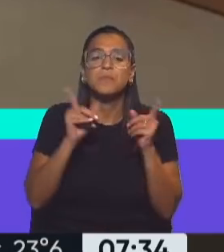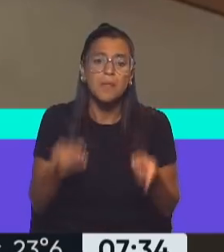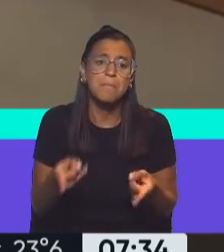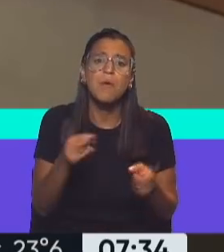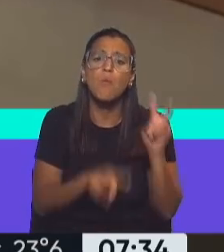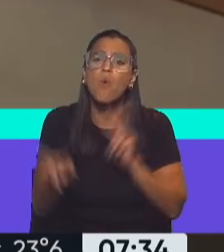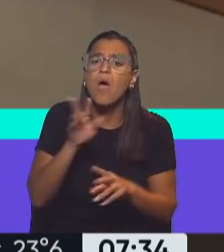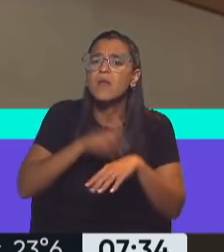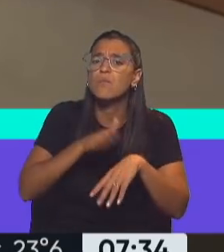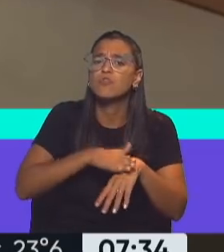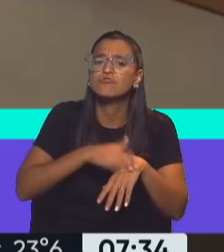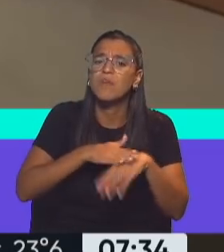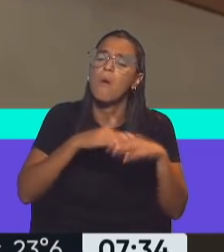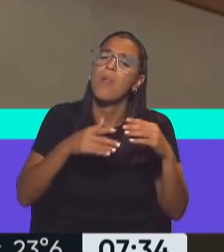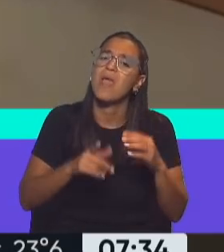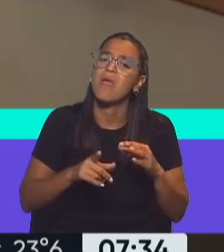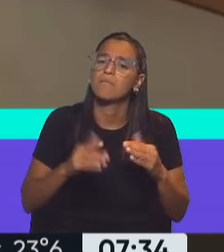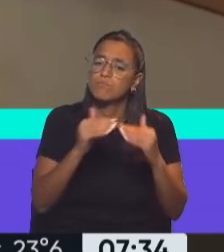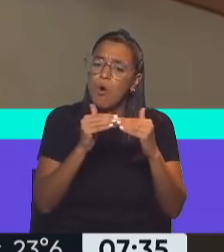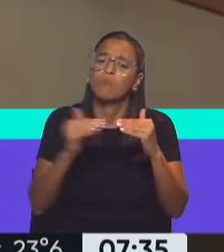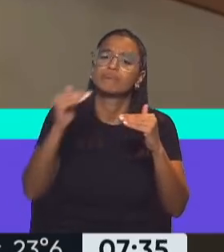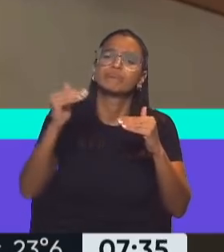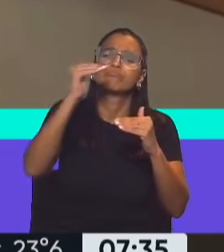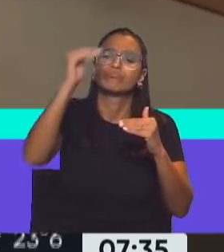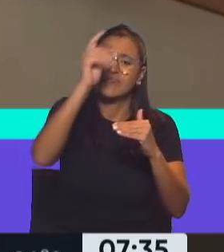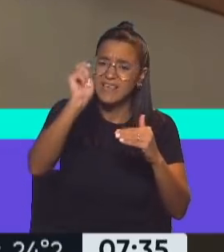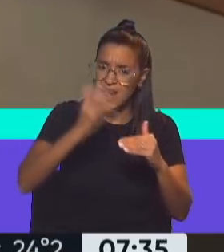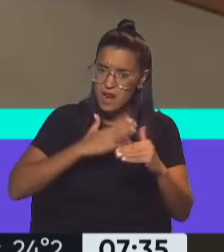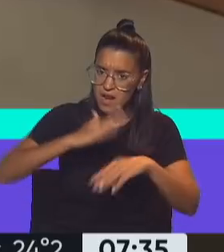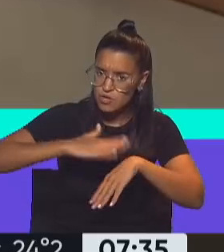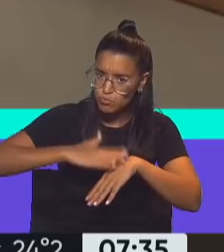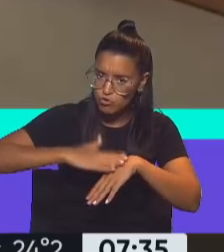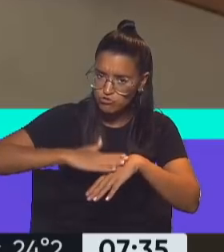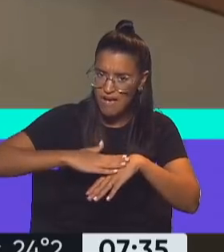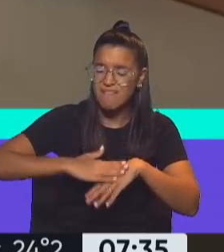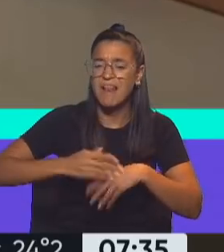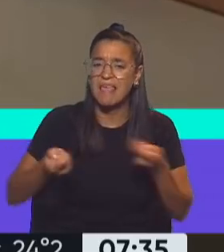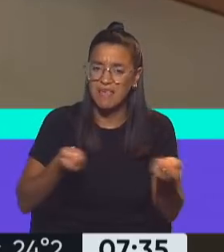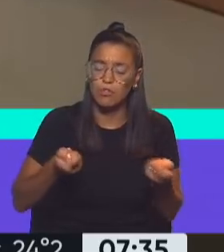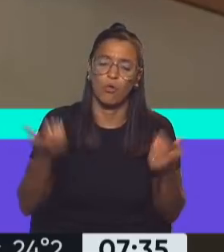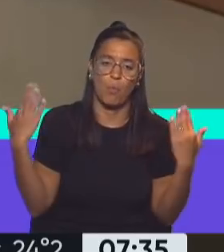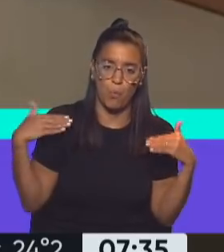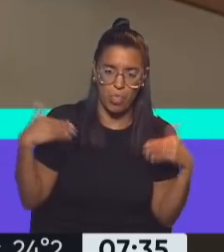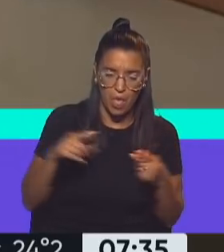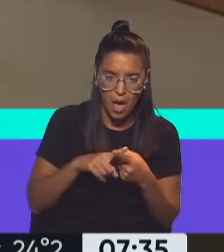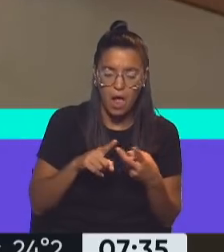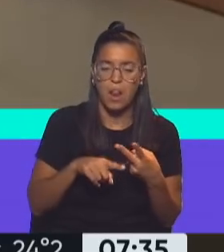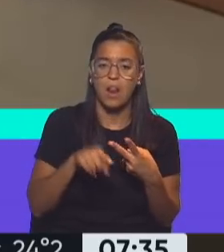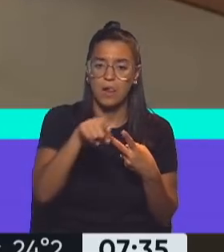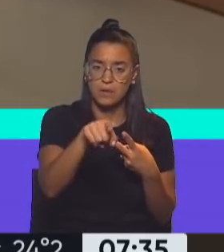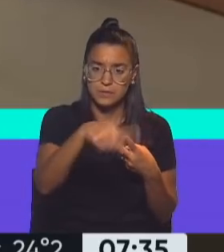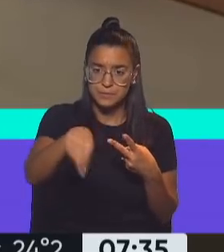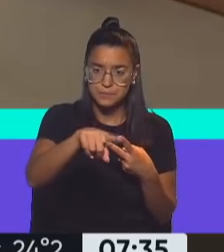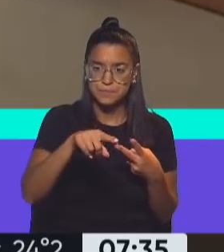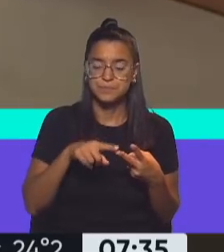responsables políticos más arriba que había en la gestión, o sea, Vidal, acá